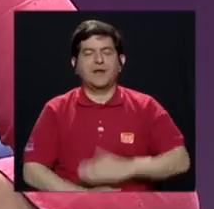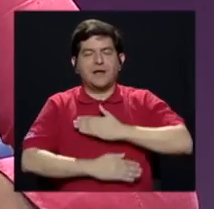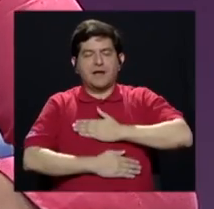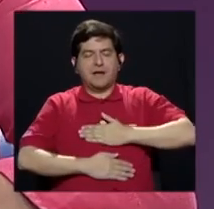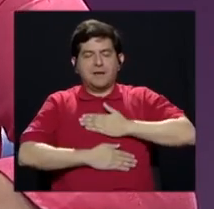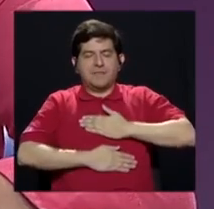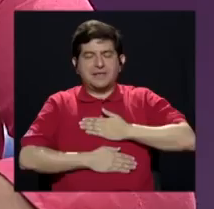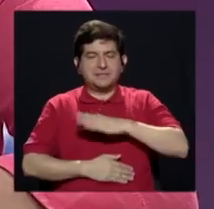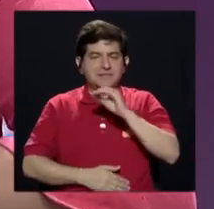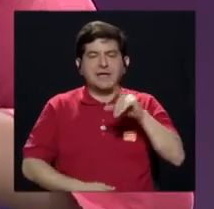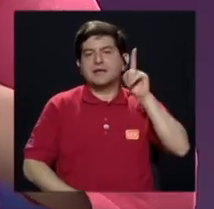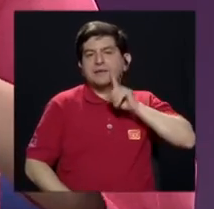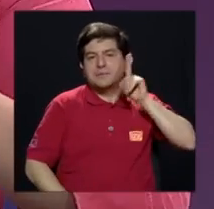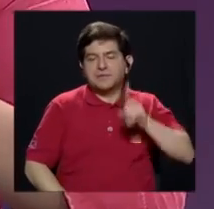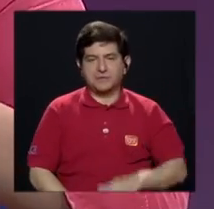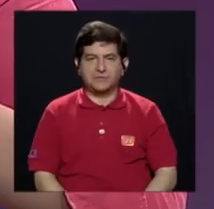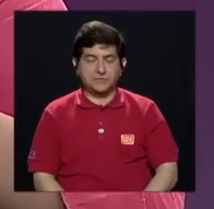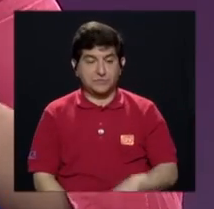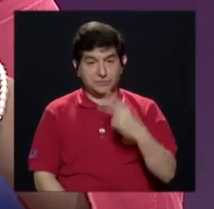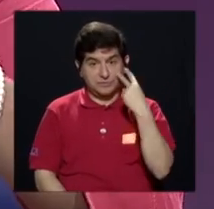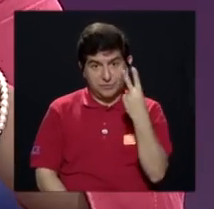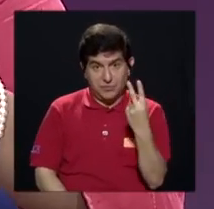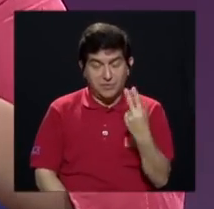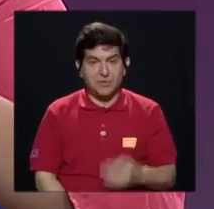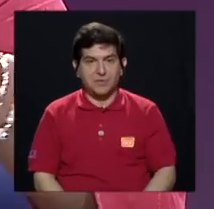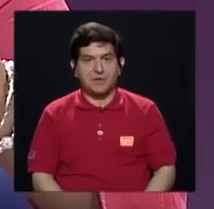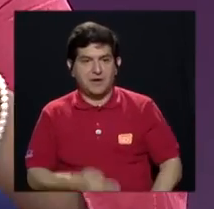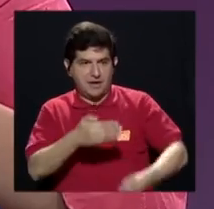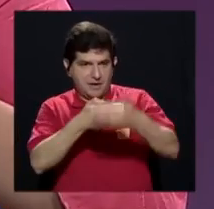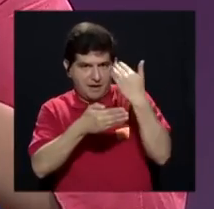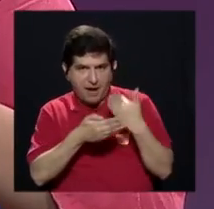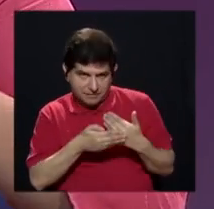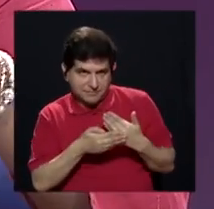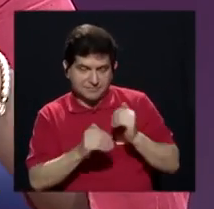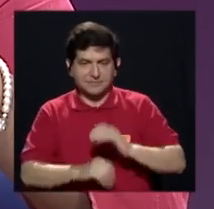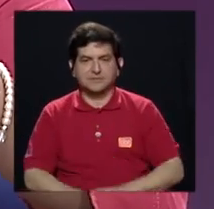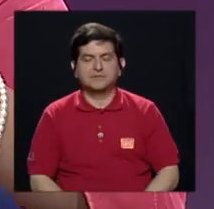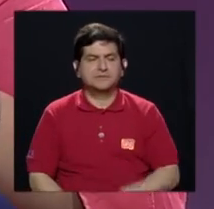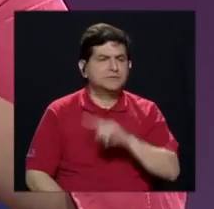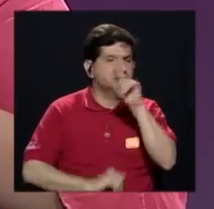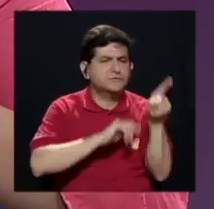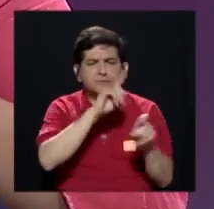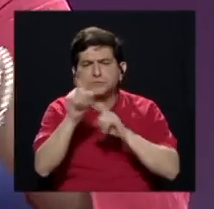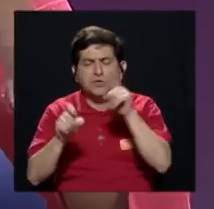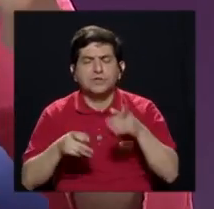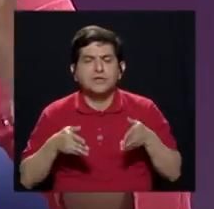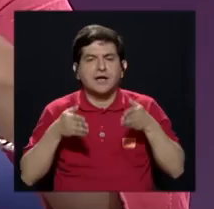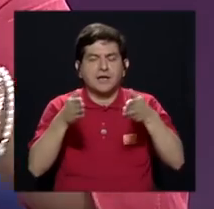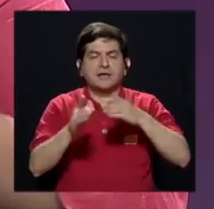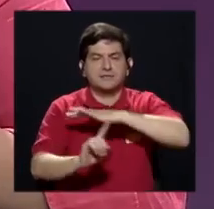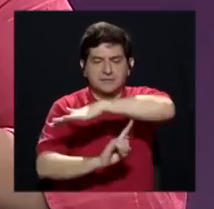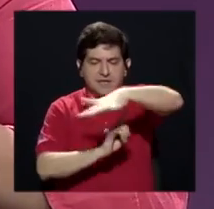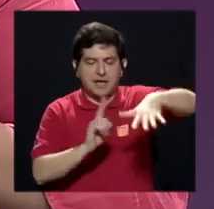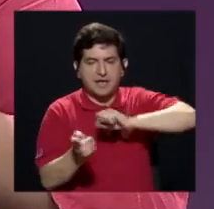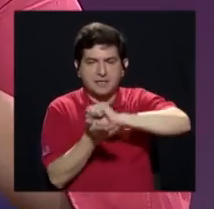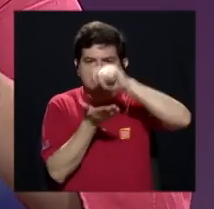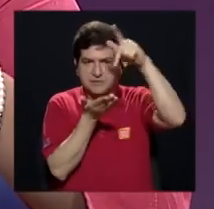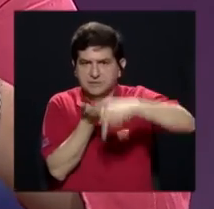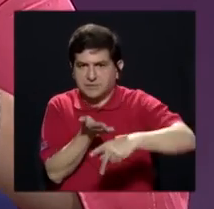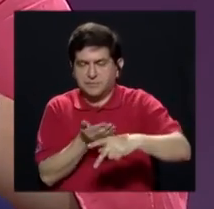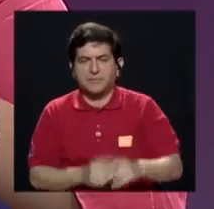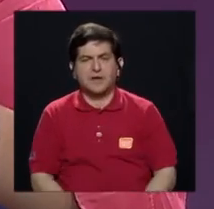envuelto en mitos como vimos hace un momento el sondeo que se realizó en las calles alrededor de san pedro